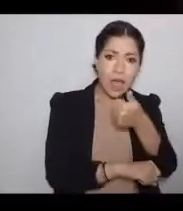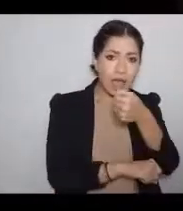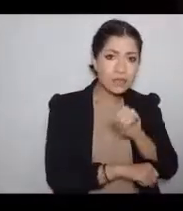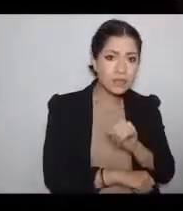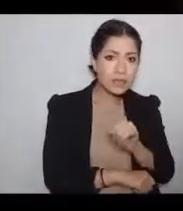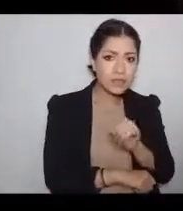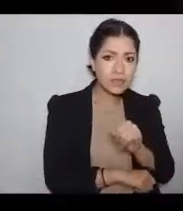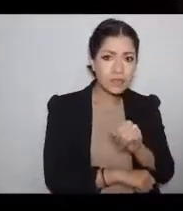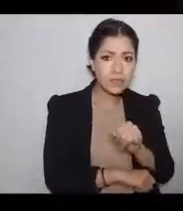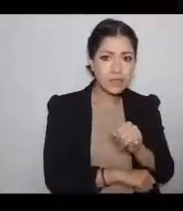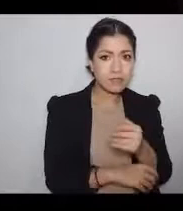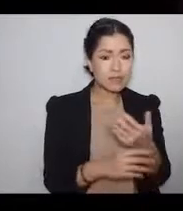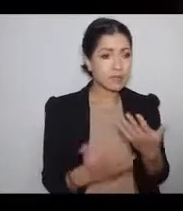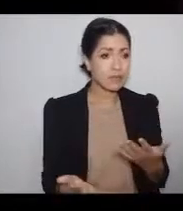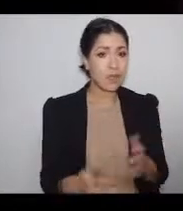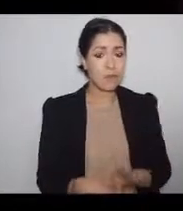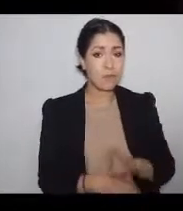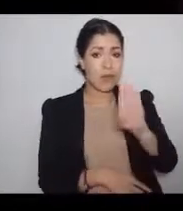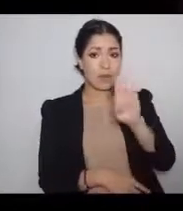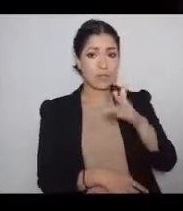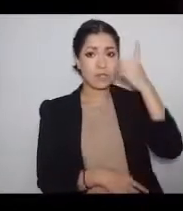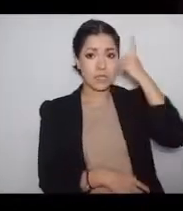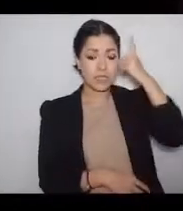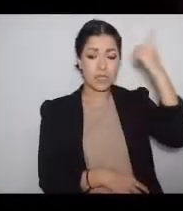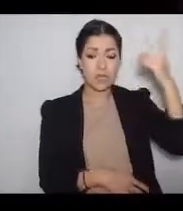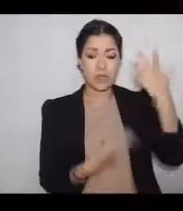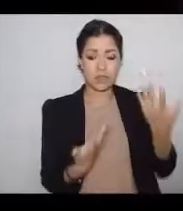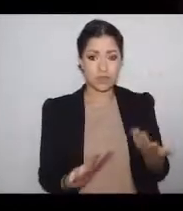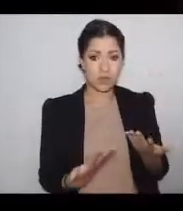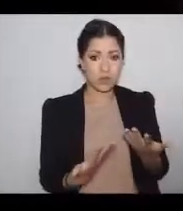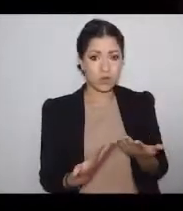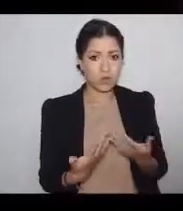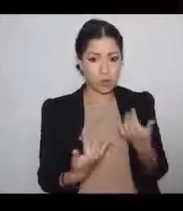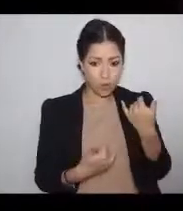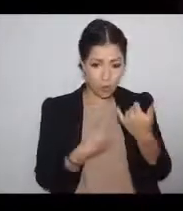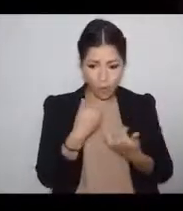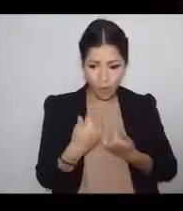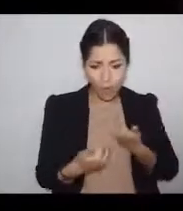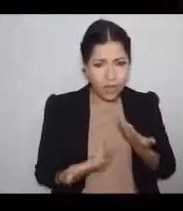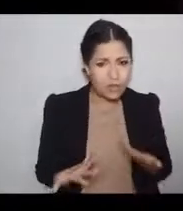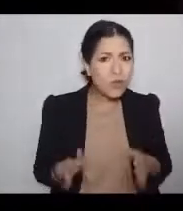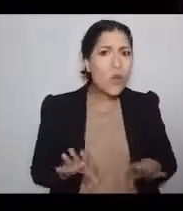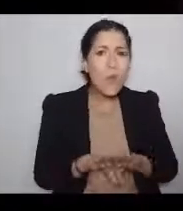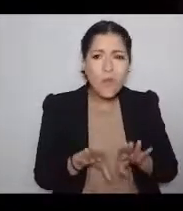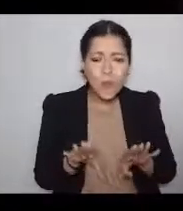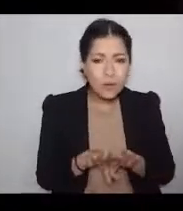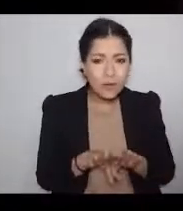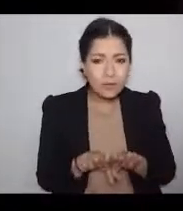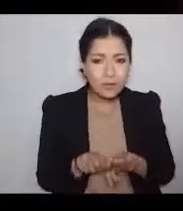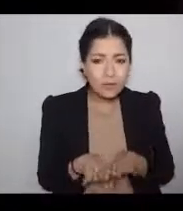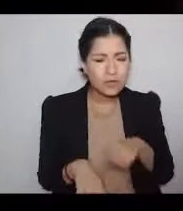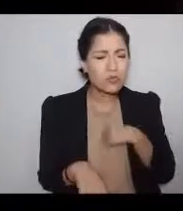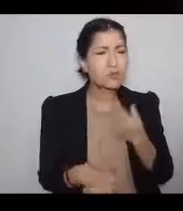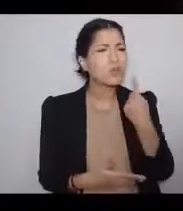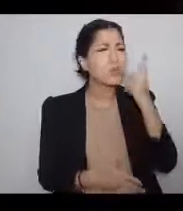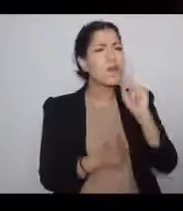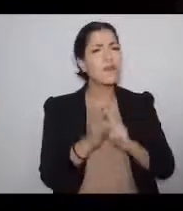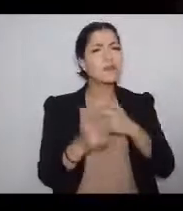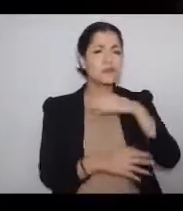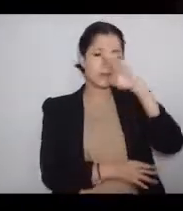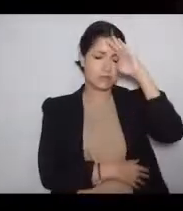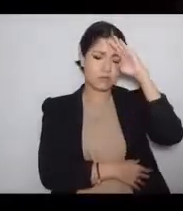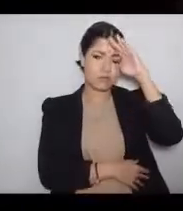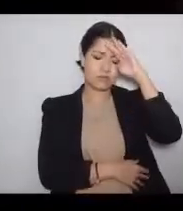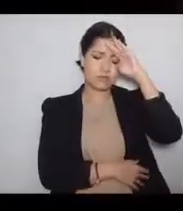No hay azar en el cielo. Dios juega con nosotros, no con los números. Un día me hice una pregunta que nadie se había